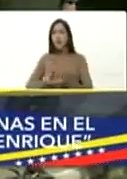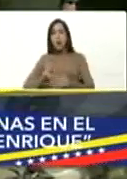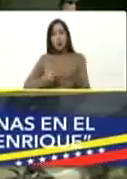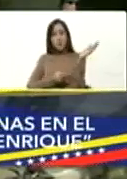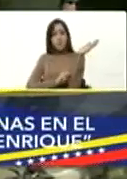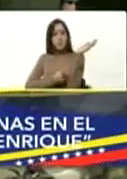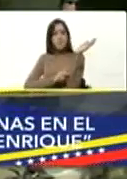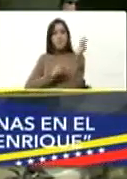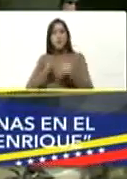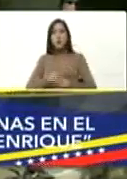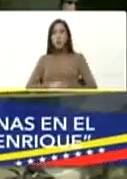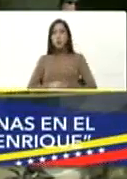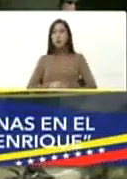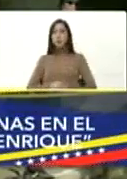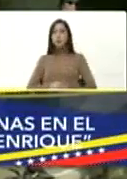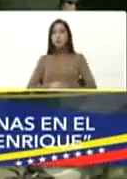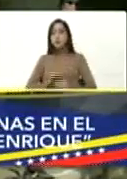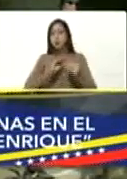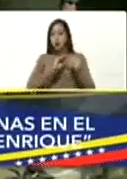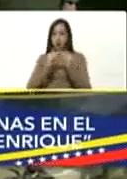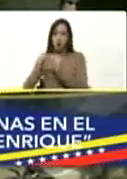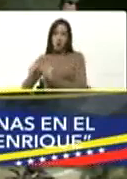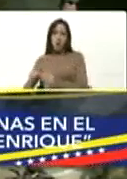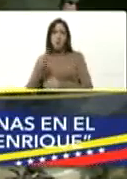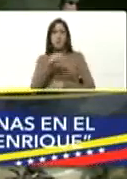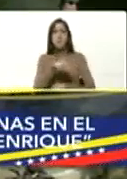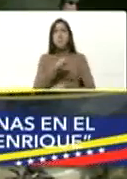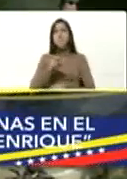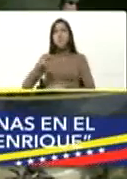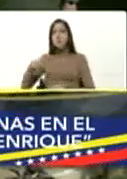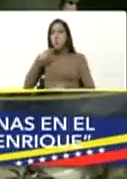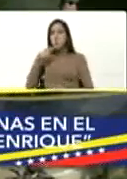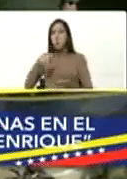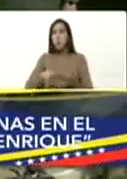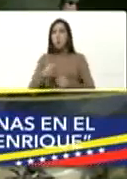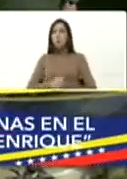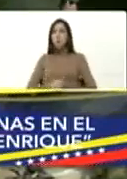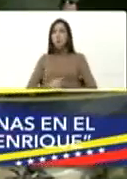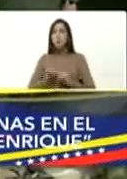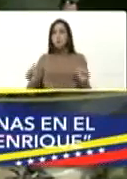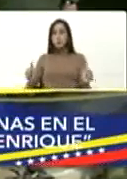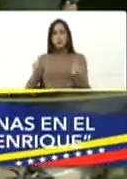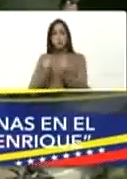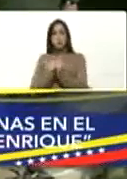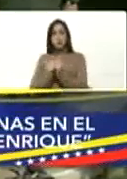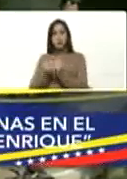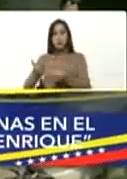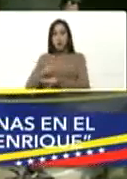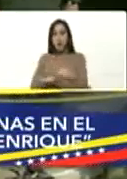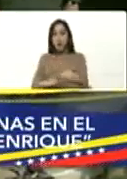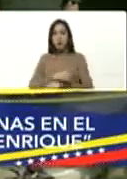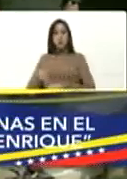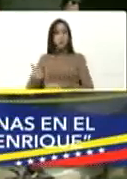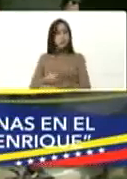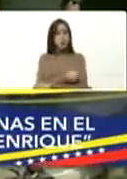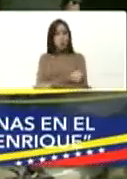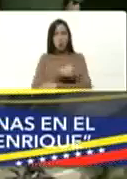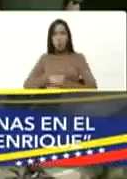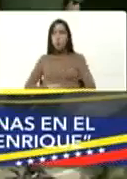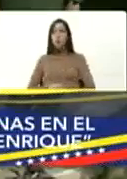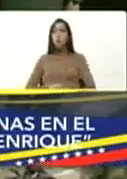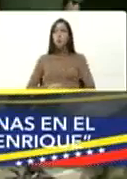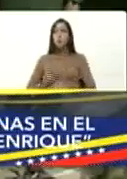2 de esta parroquia, en la comunidad Manuel Manrique, acompañadas, tal cual como usted decía, por las autoridades del Estado,